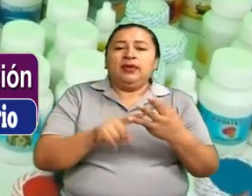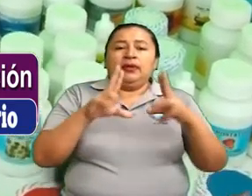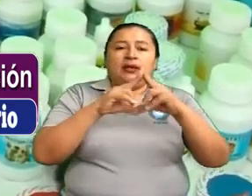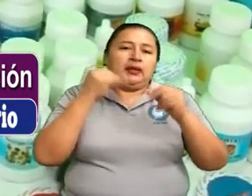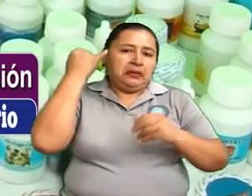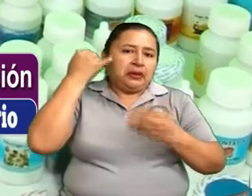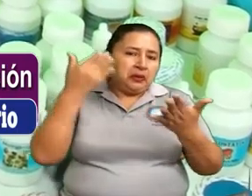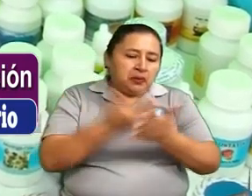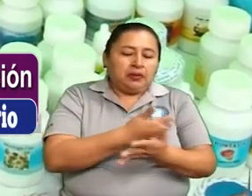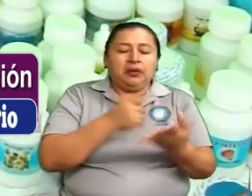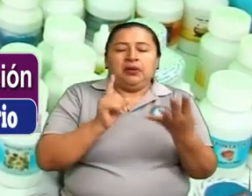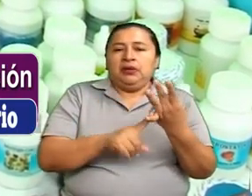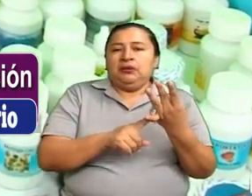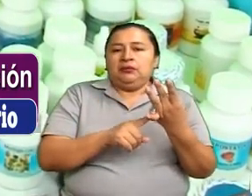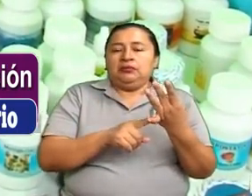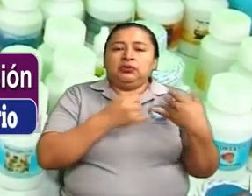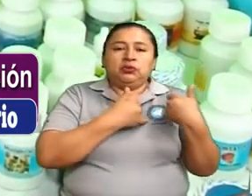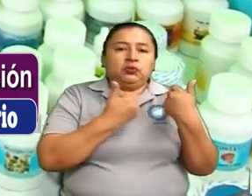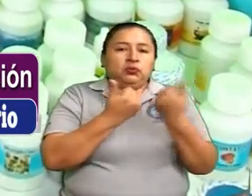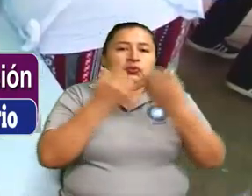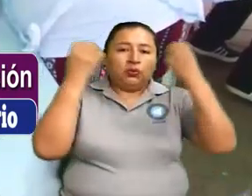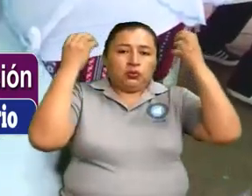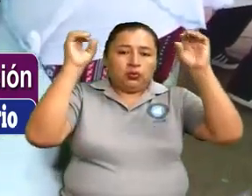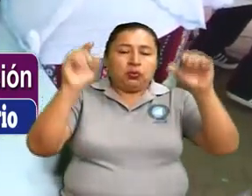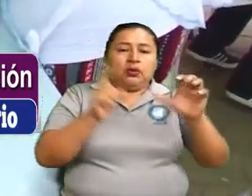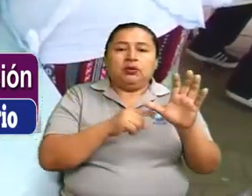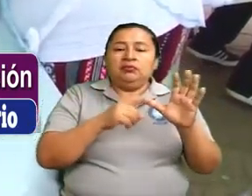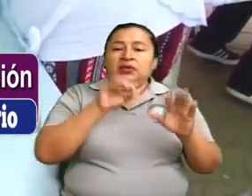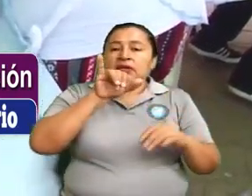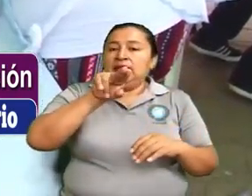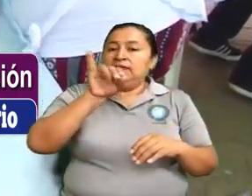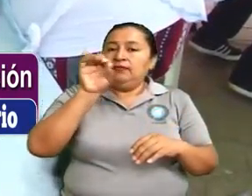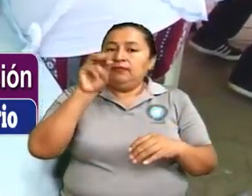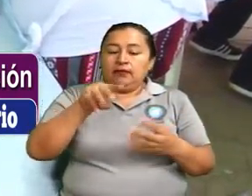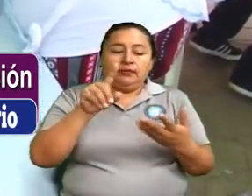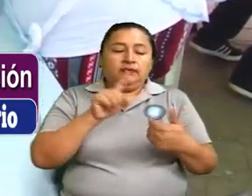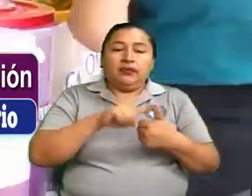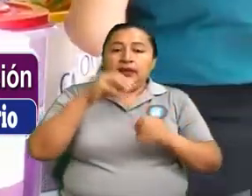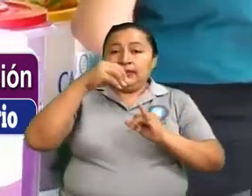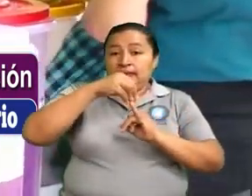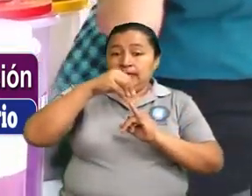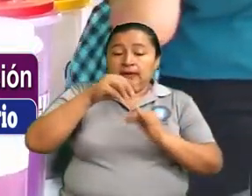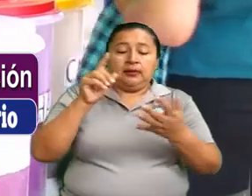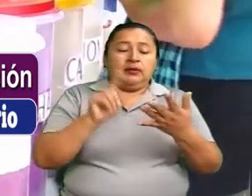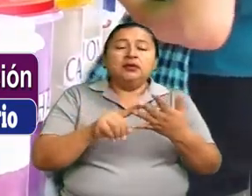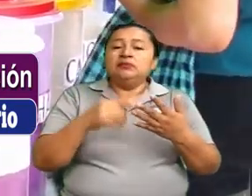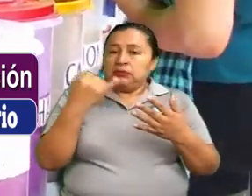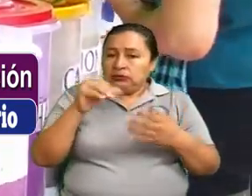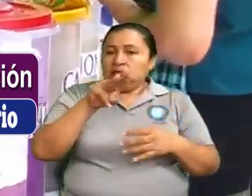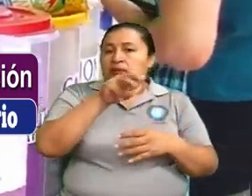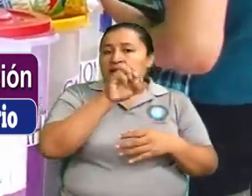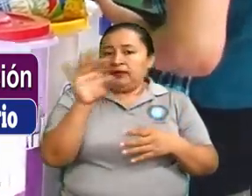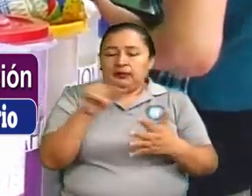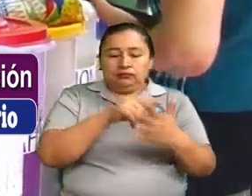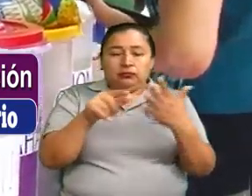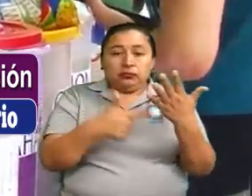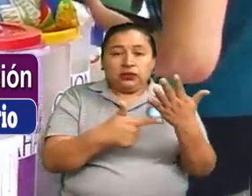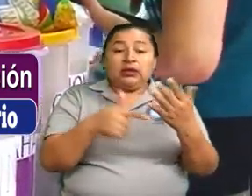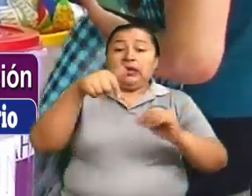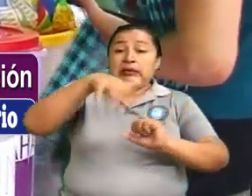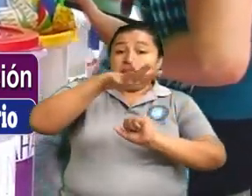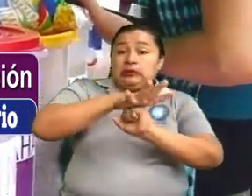Emprende, está el Instituto de Cultura, está el INIFON, está el INATEC y está, por supuesto, el MEFCA. Entonces, esa